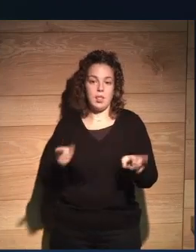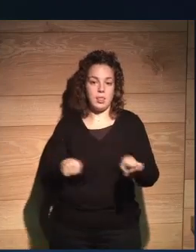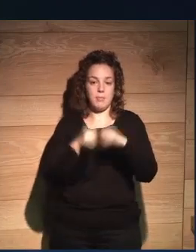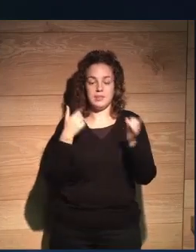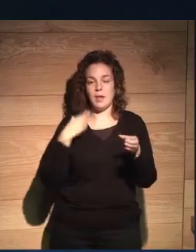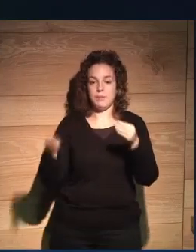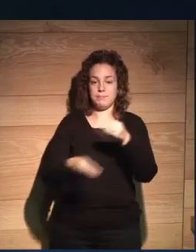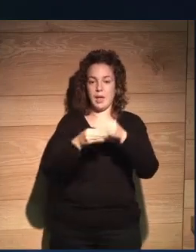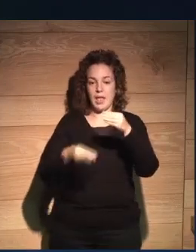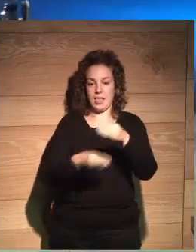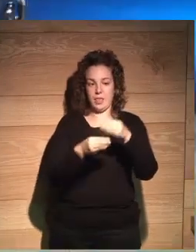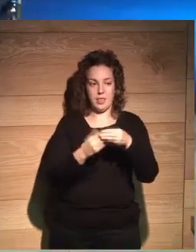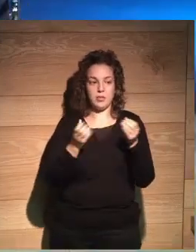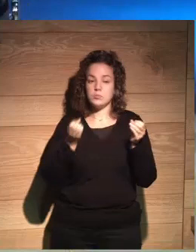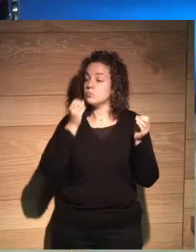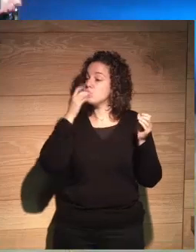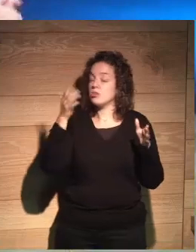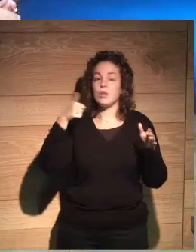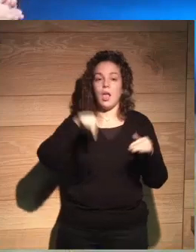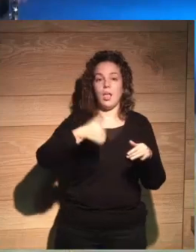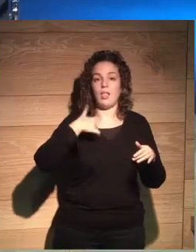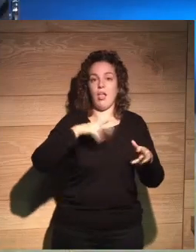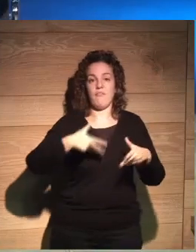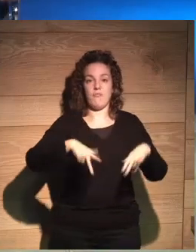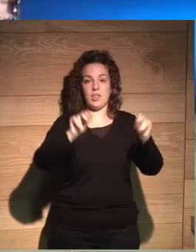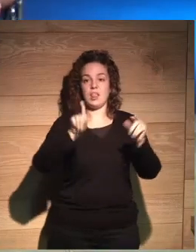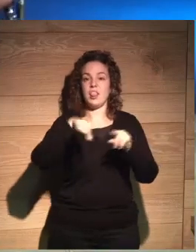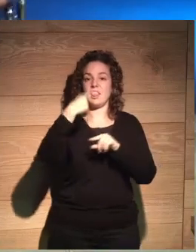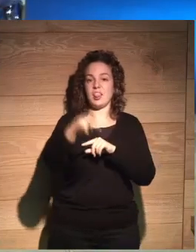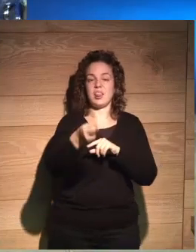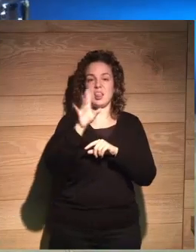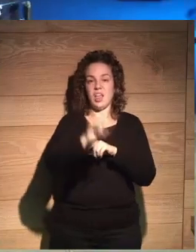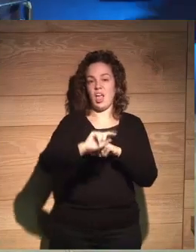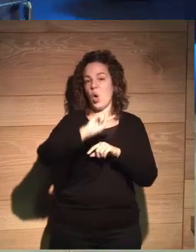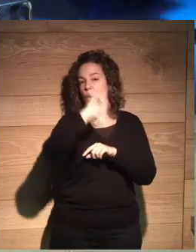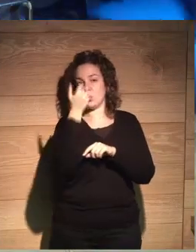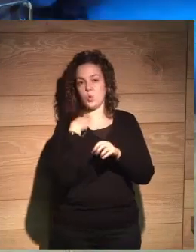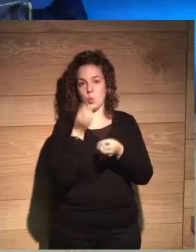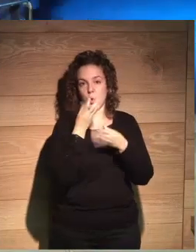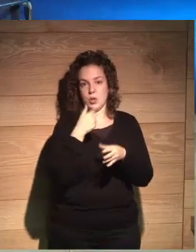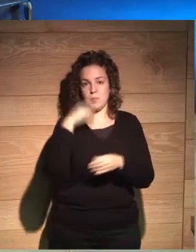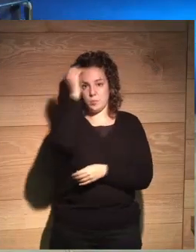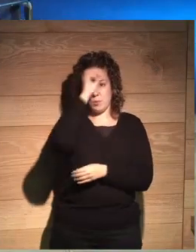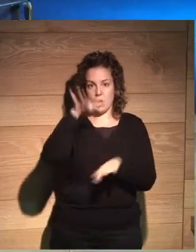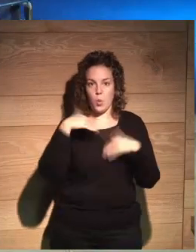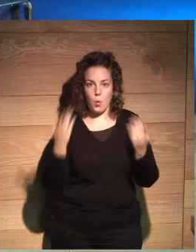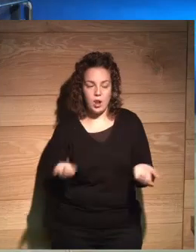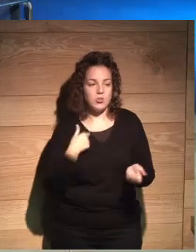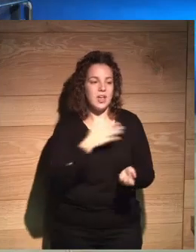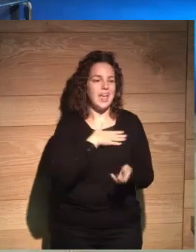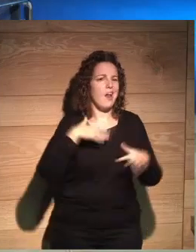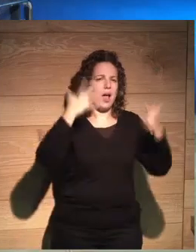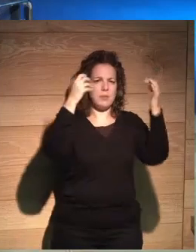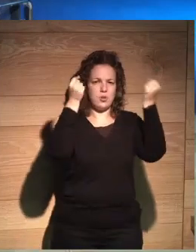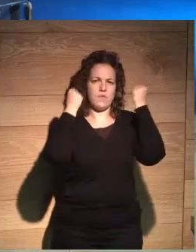son añadidos. Bueno, pues lo dejamos aquí, otro día te lo cuento yo lo que pienso, y quiero que le deis